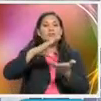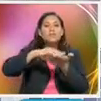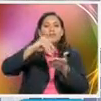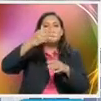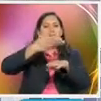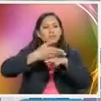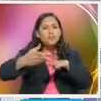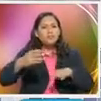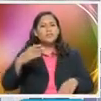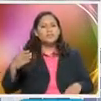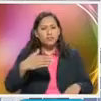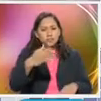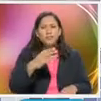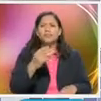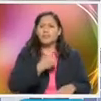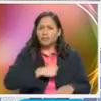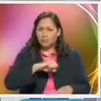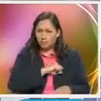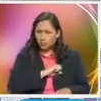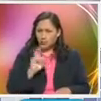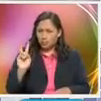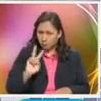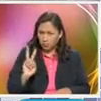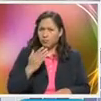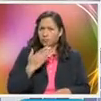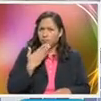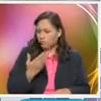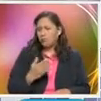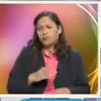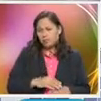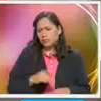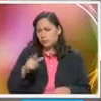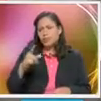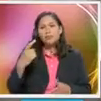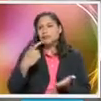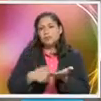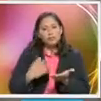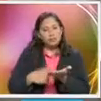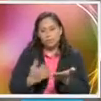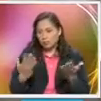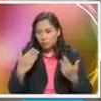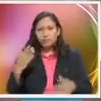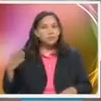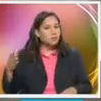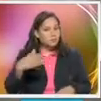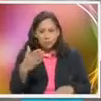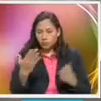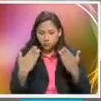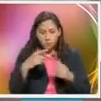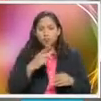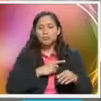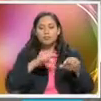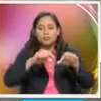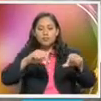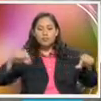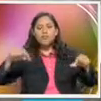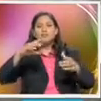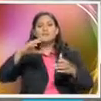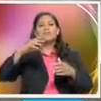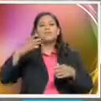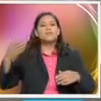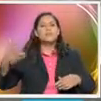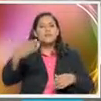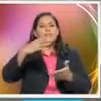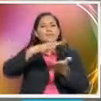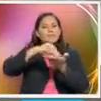es Sí. nutritivo. Sí, realmente no es ningún marisco, ¿no? Ni nada, Ajá. ni nada vivo, pero